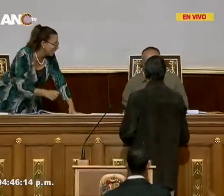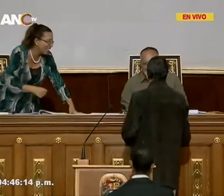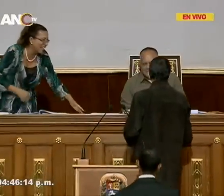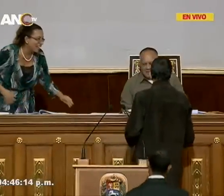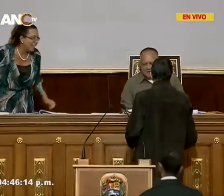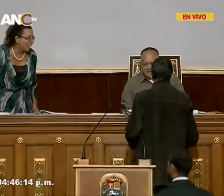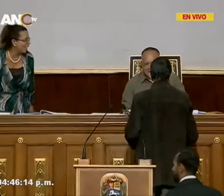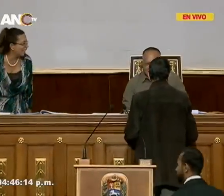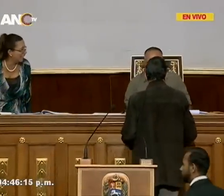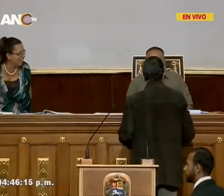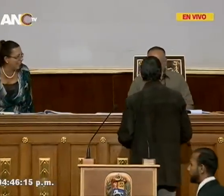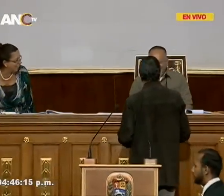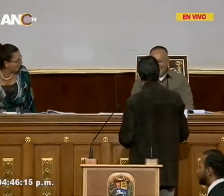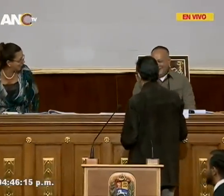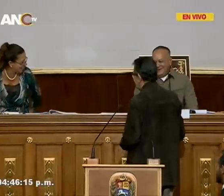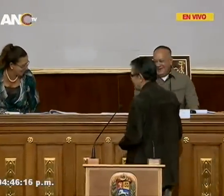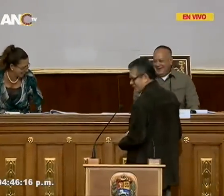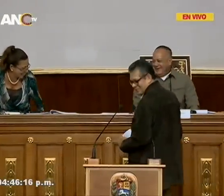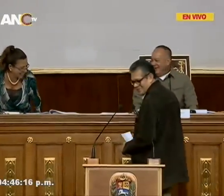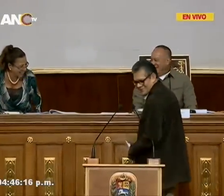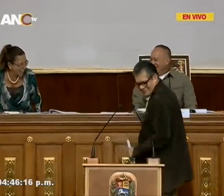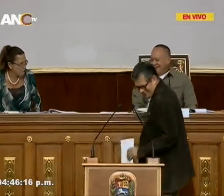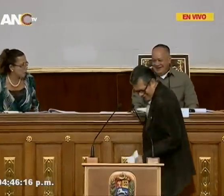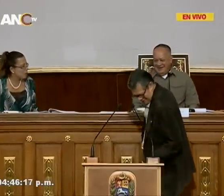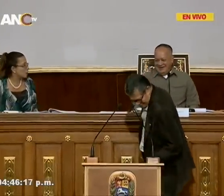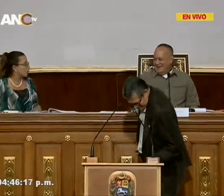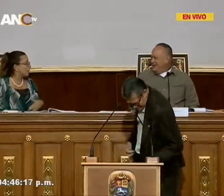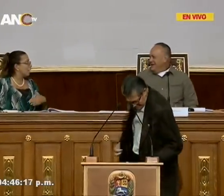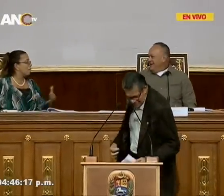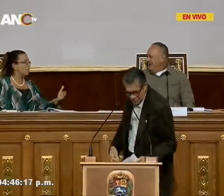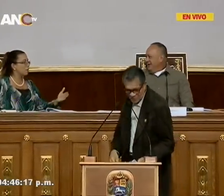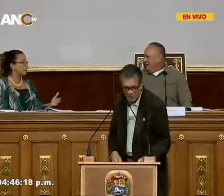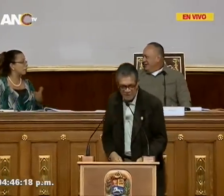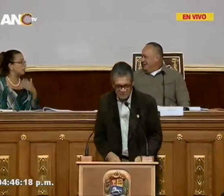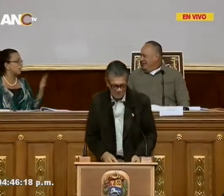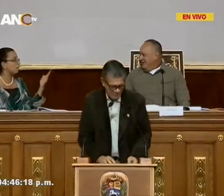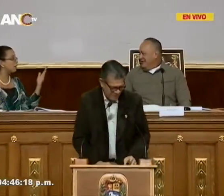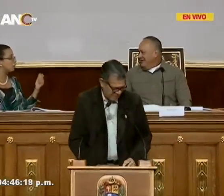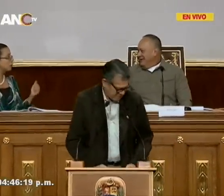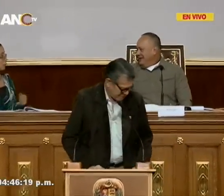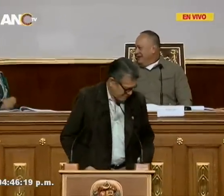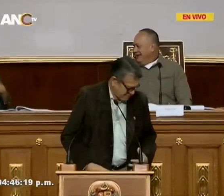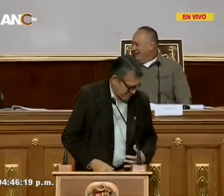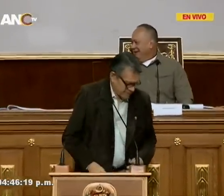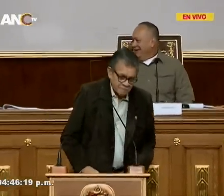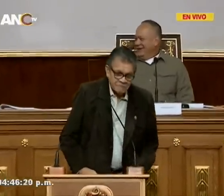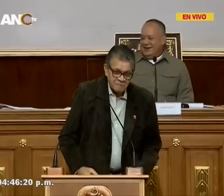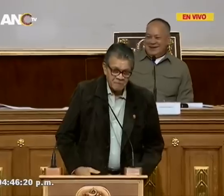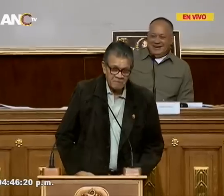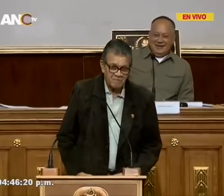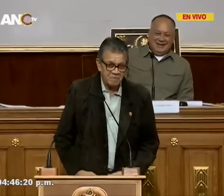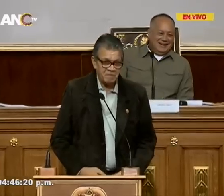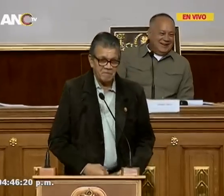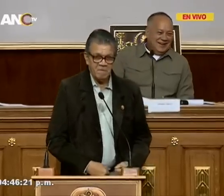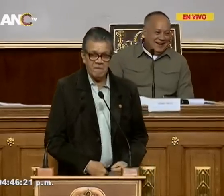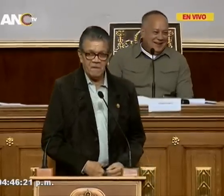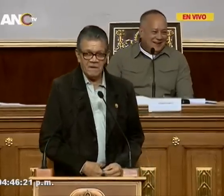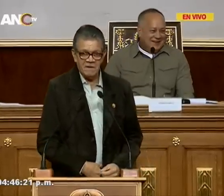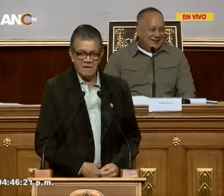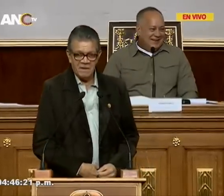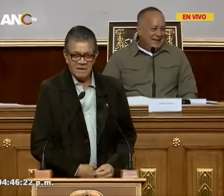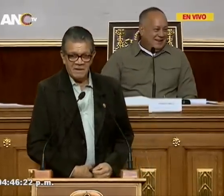Vemos cómo el constituyente Earle Herrera, quien también tomará la palabra el día de hoy en la sesión ordinaria, saluda a la Junta Directiva. Vamos a escuchar